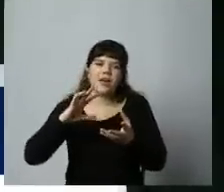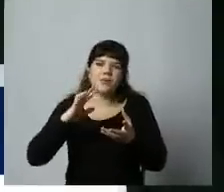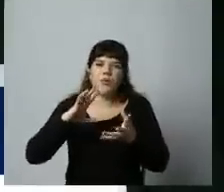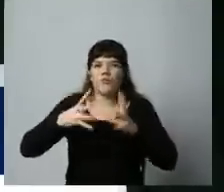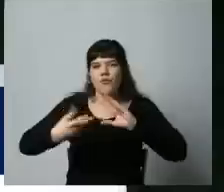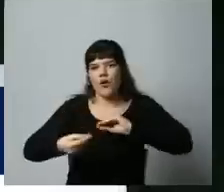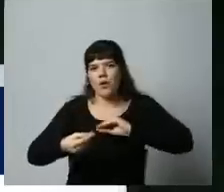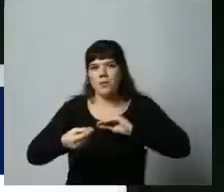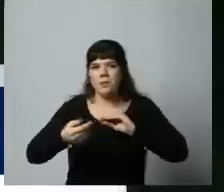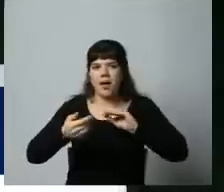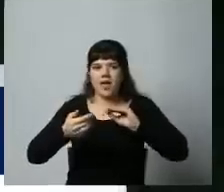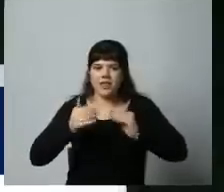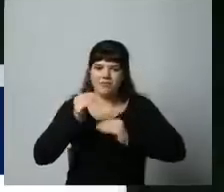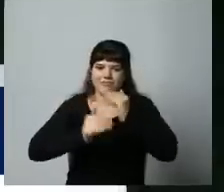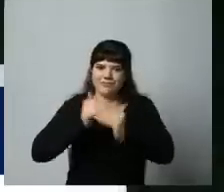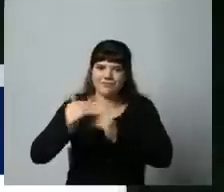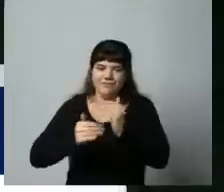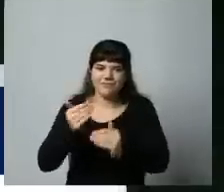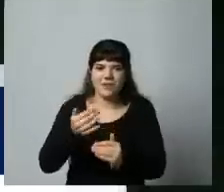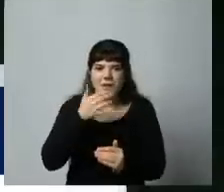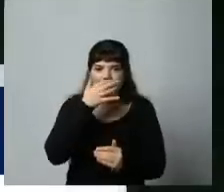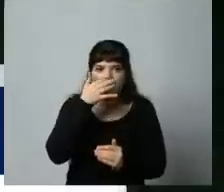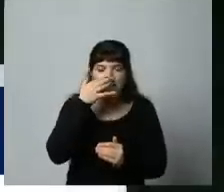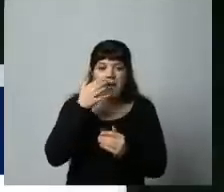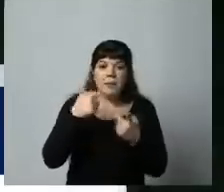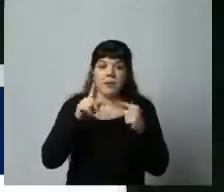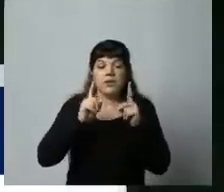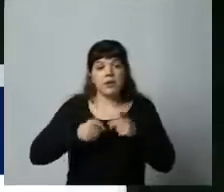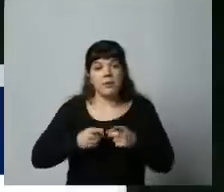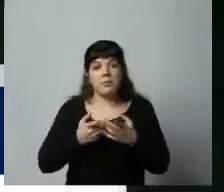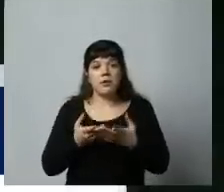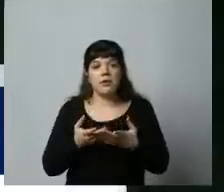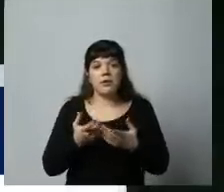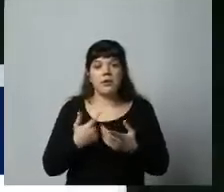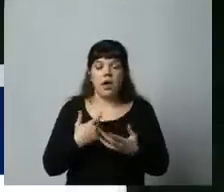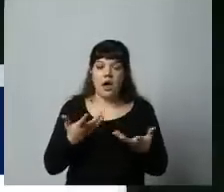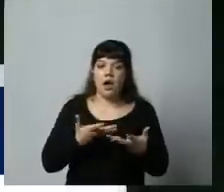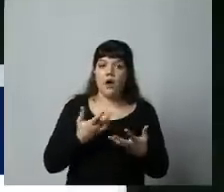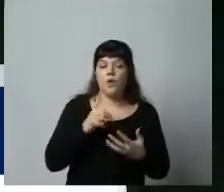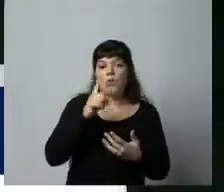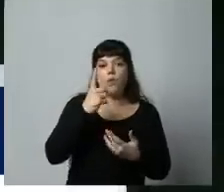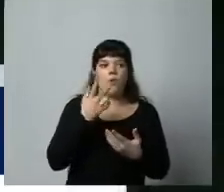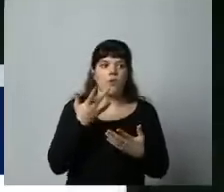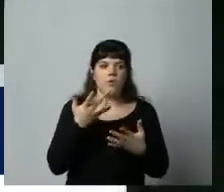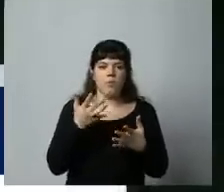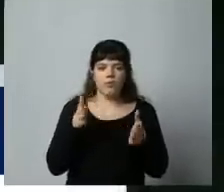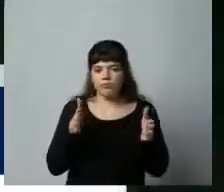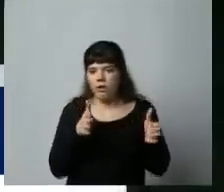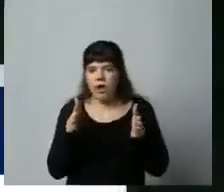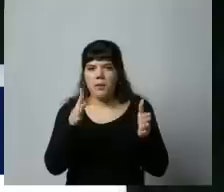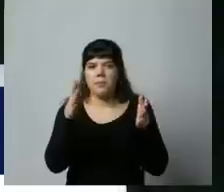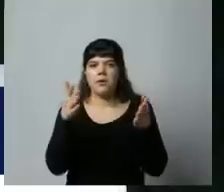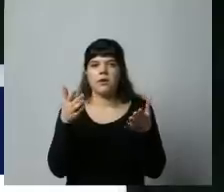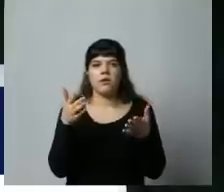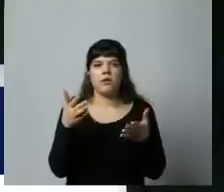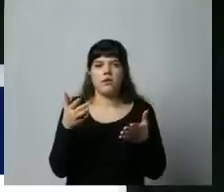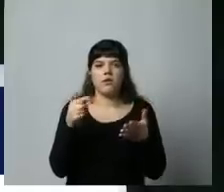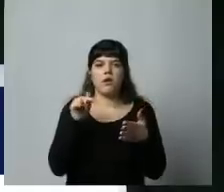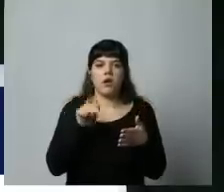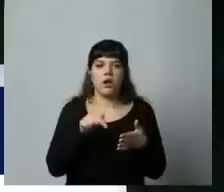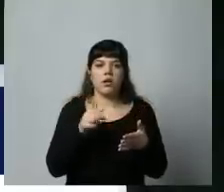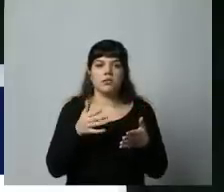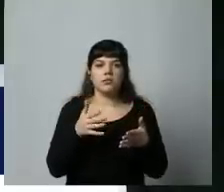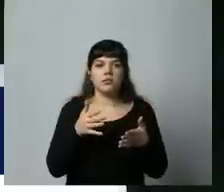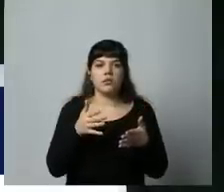no de de producción pero también tenemos una línea eh y ahí es donde la